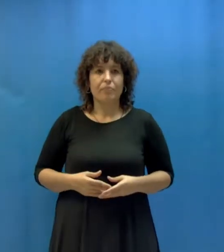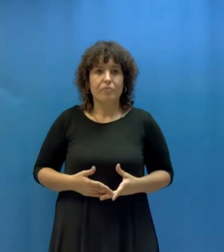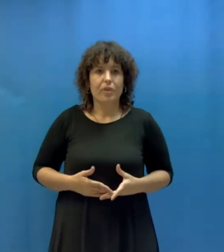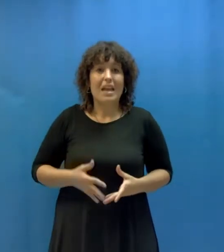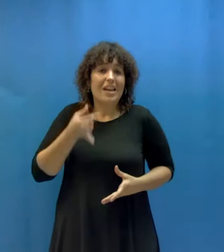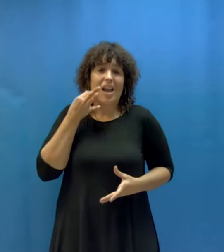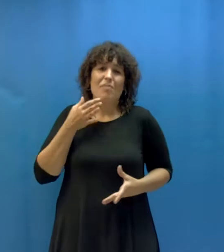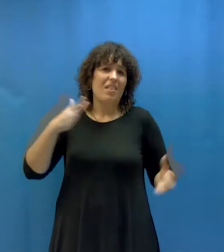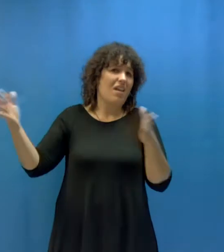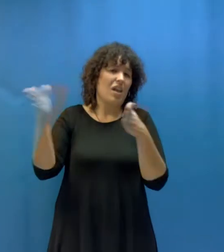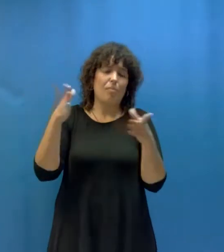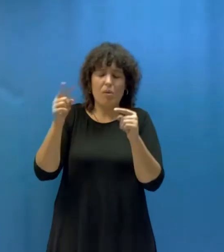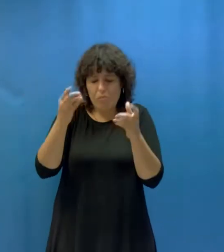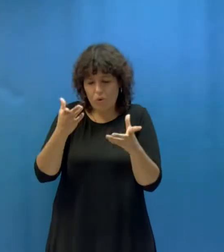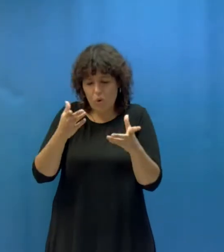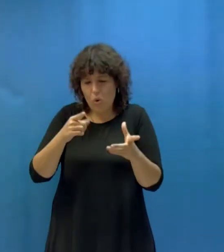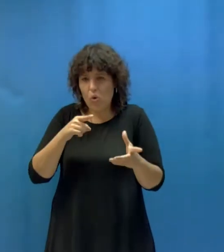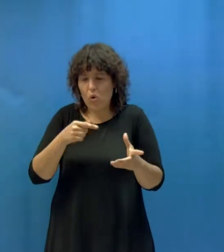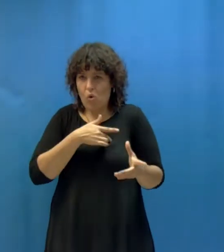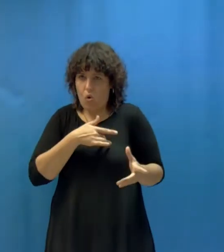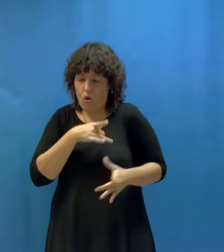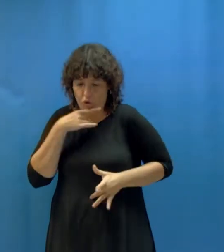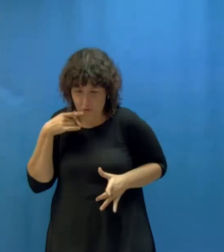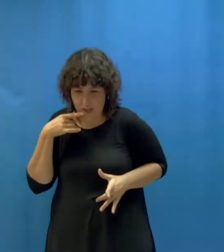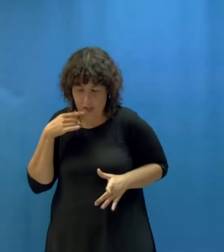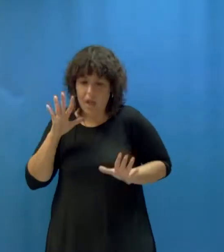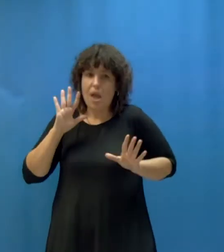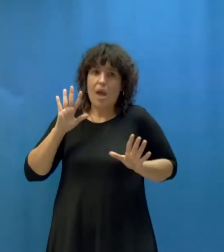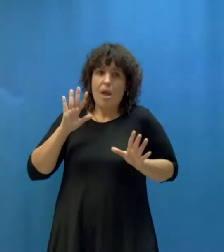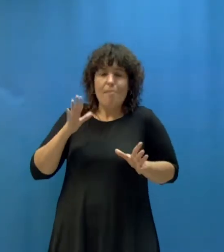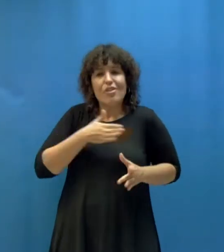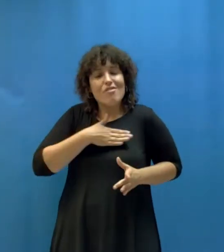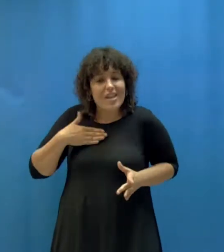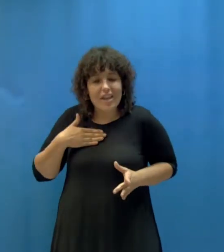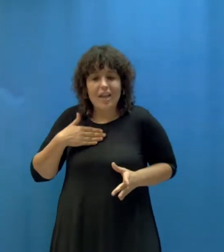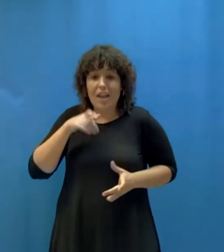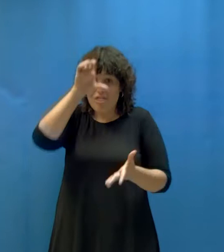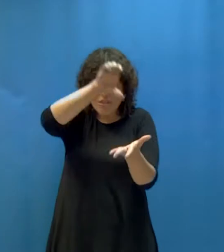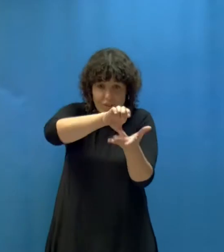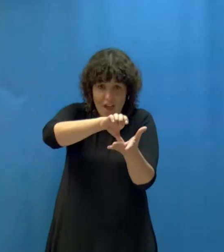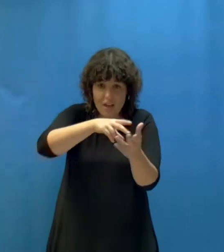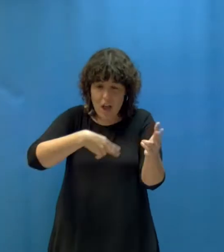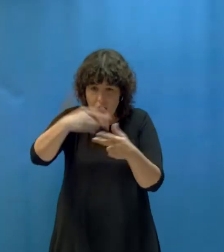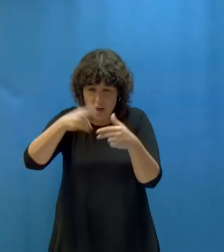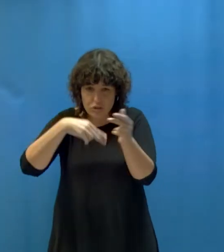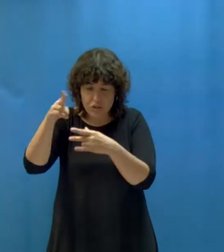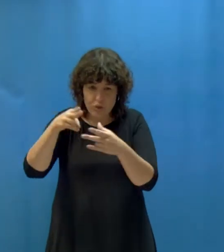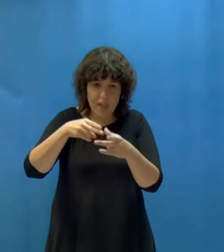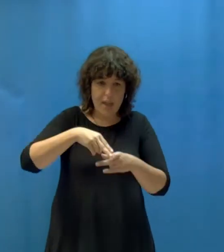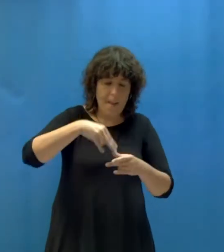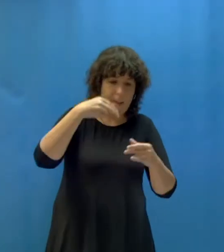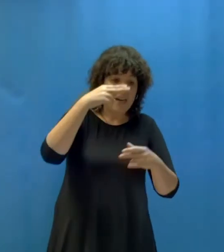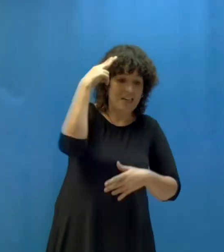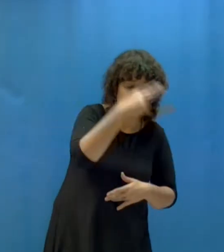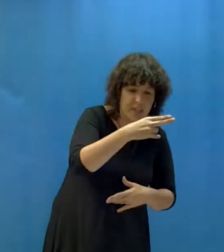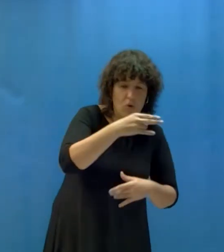doloroso, dibujara y diseñara una ciudad donde el respeto y la paz fueran valores indiscutibles